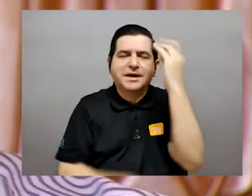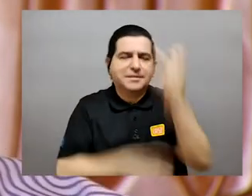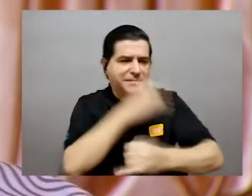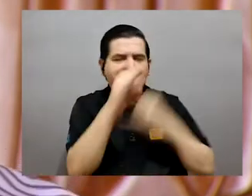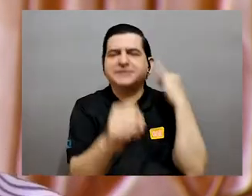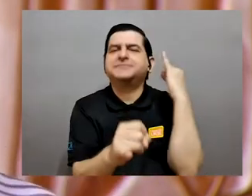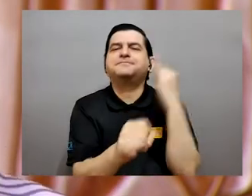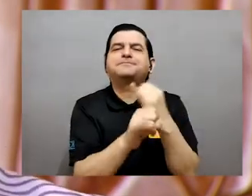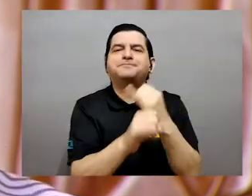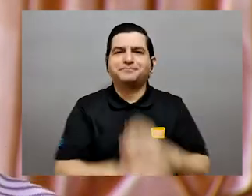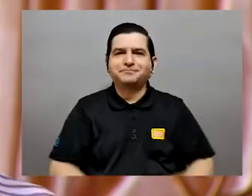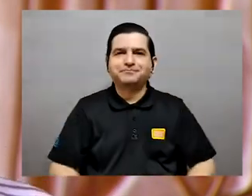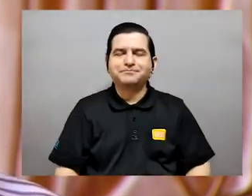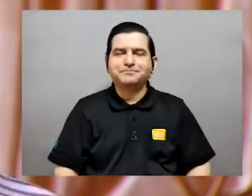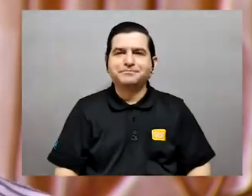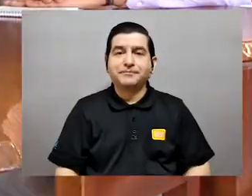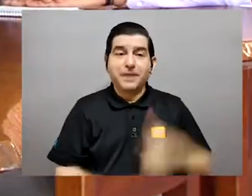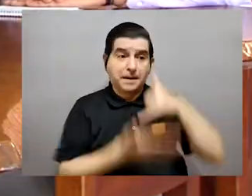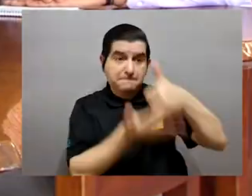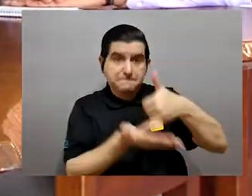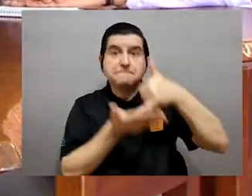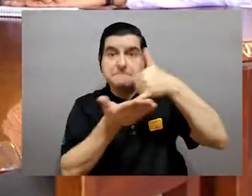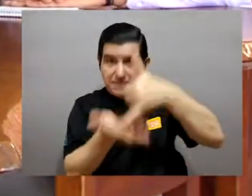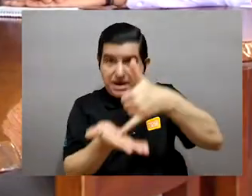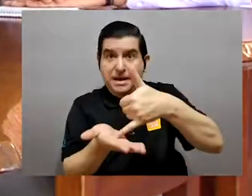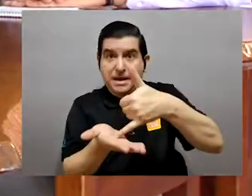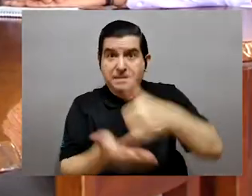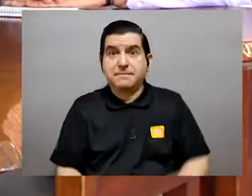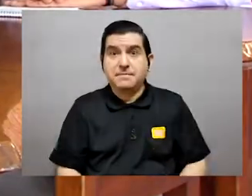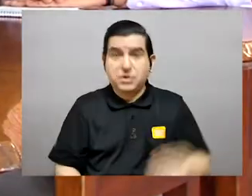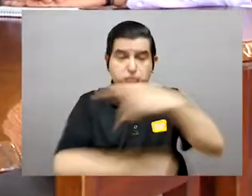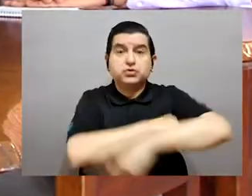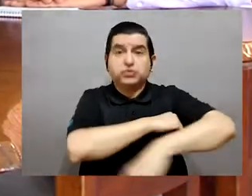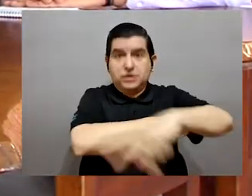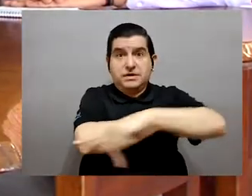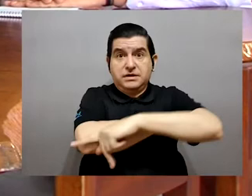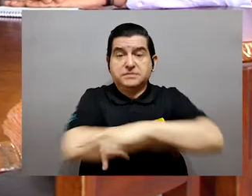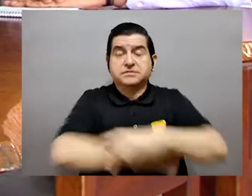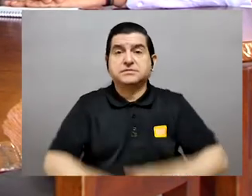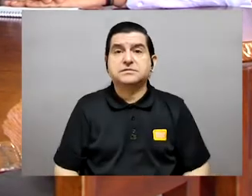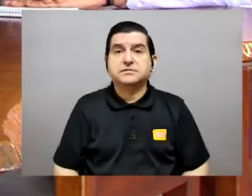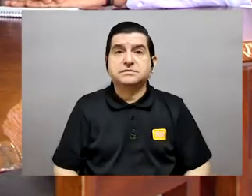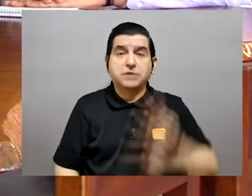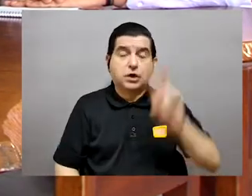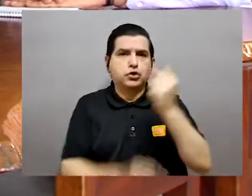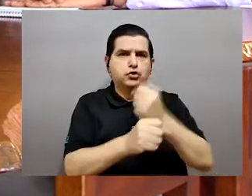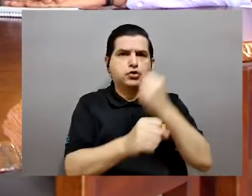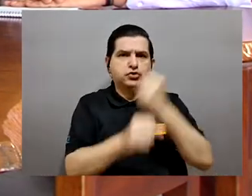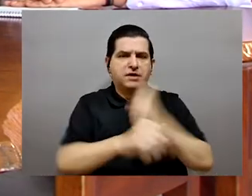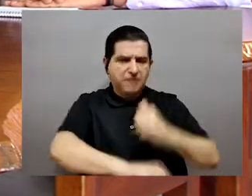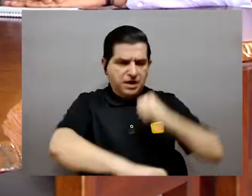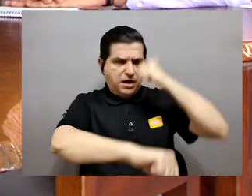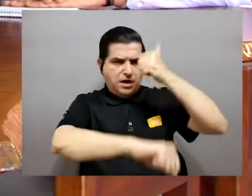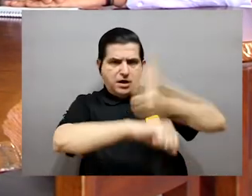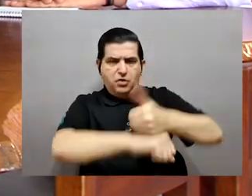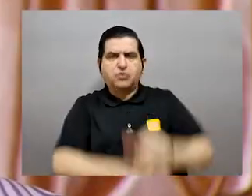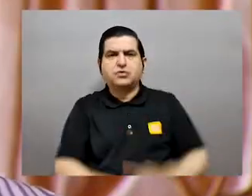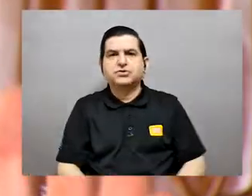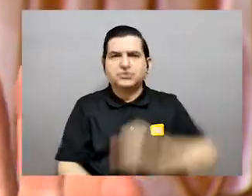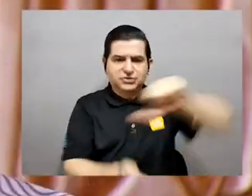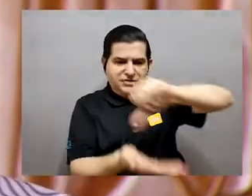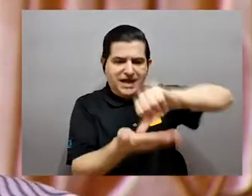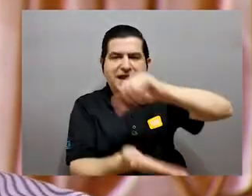corten la oportunidad a las nuevas generaciones. Yo apenas salí, o sea, regresando, no era ni un año después, cuando un